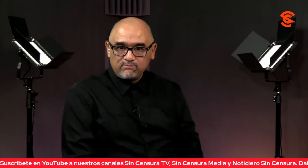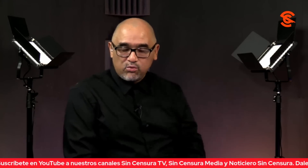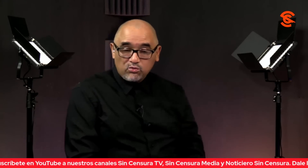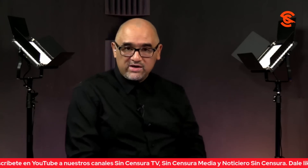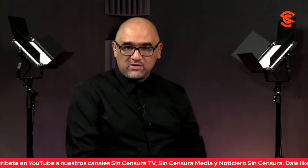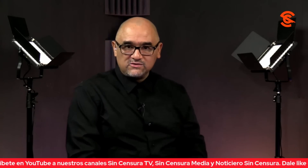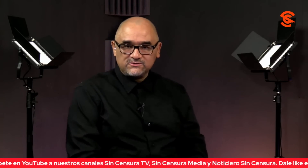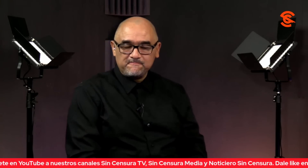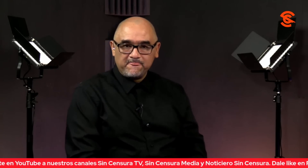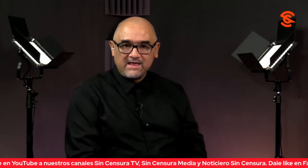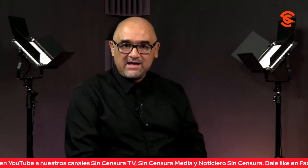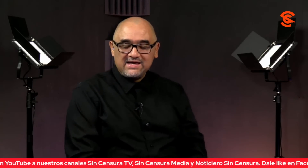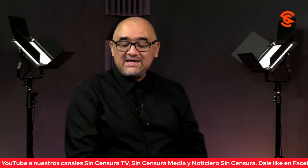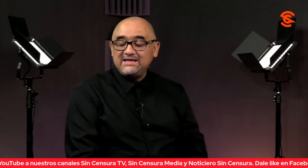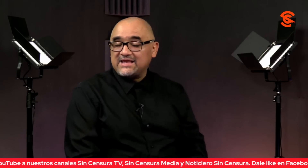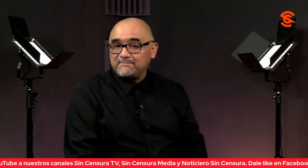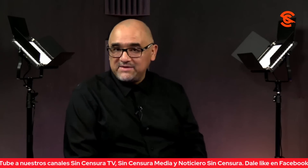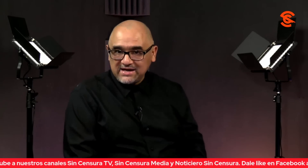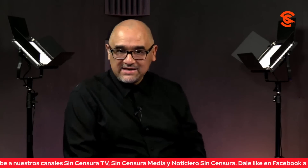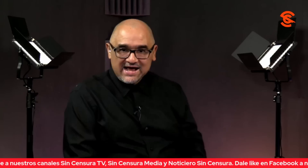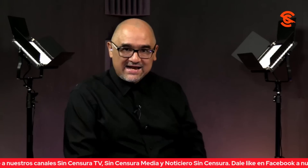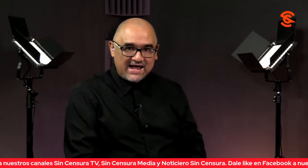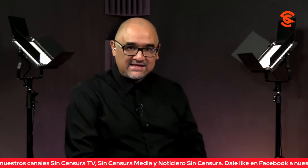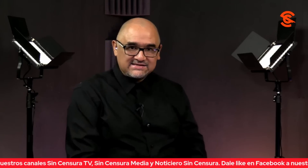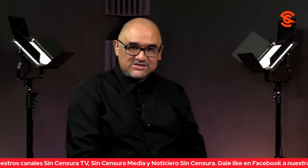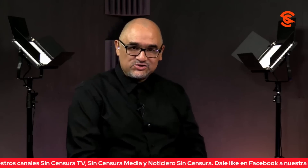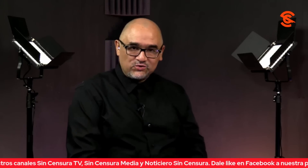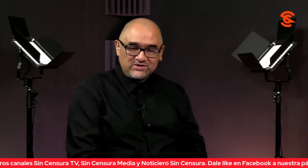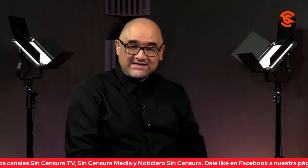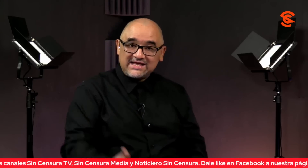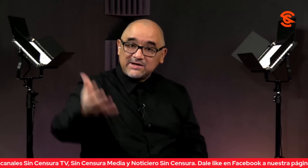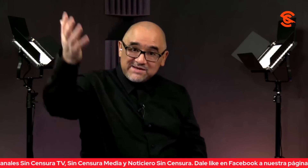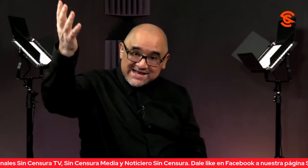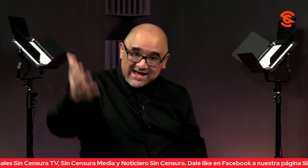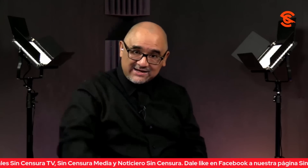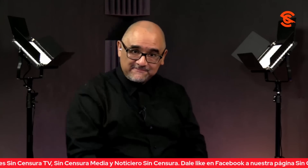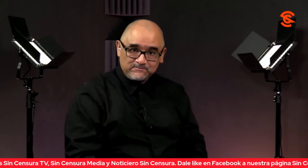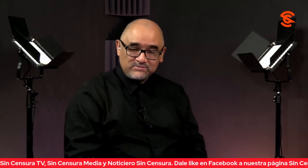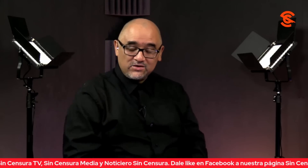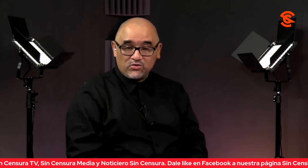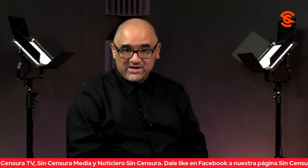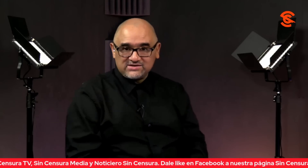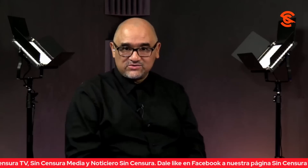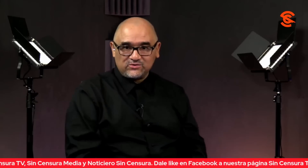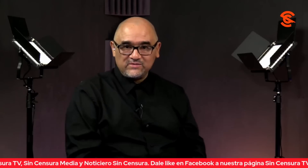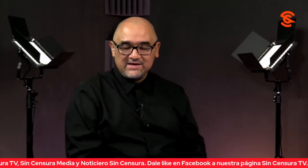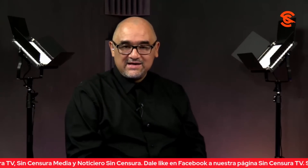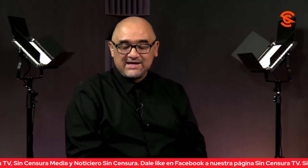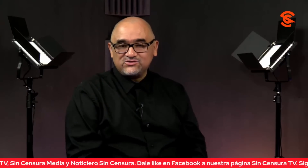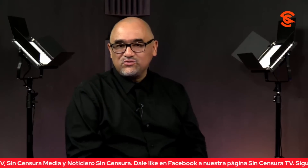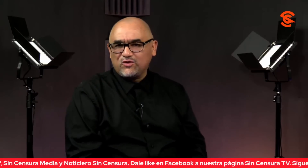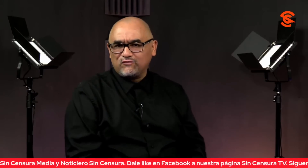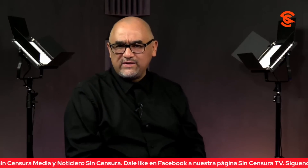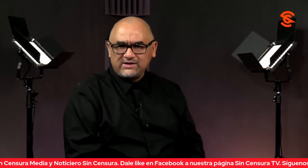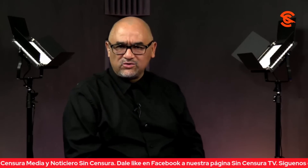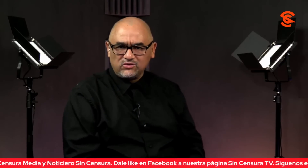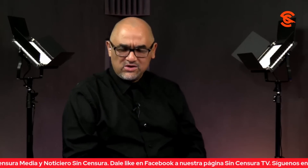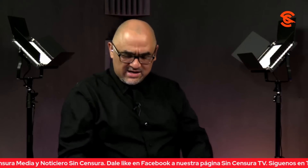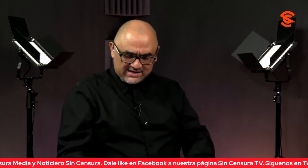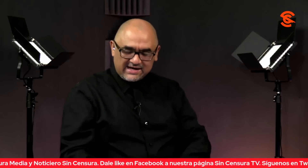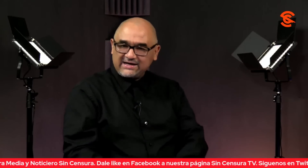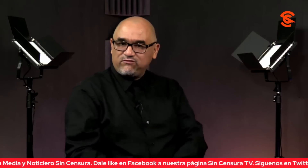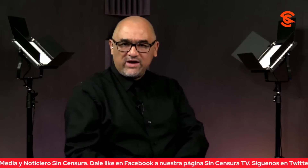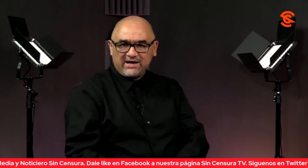términos públicos, y también la decisión de terminar con esto, que es un